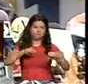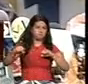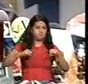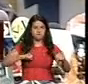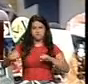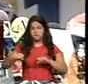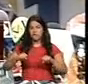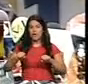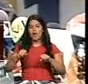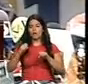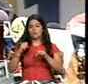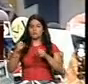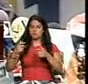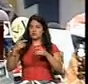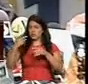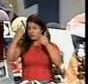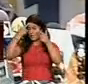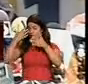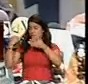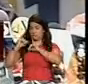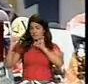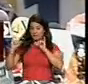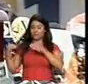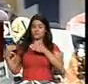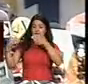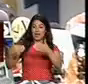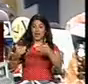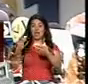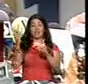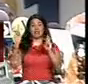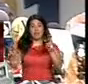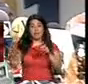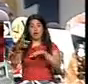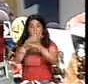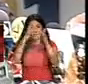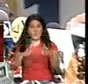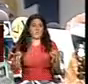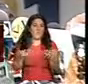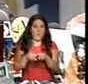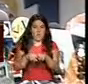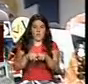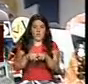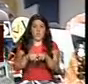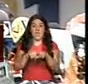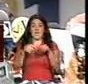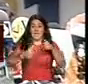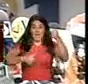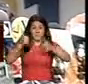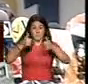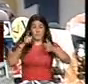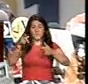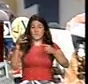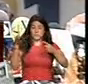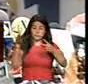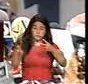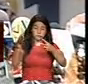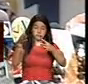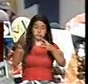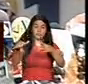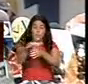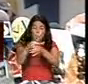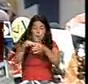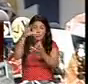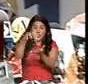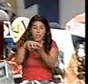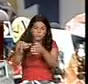estas también estas llevaron a los candidatos y candidatos a recorrer cada centímetro de sus estados y también